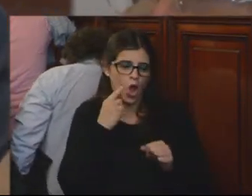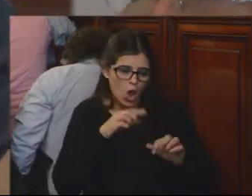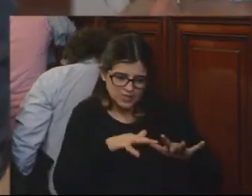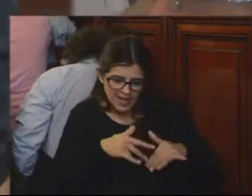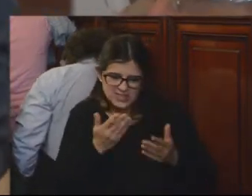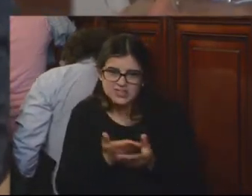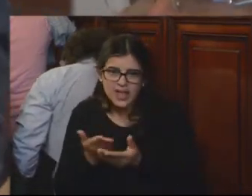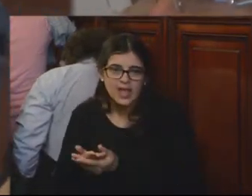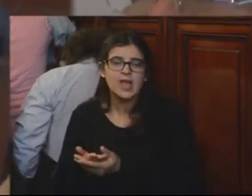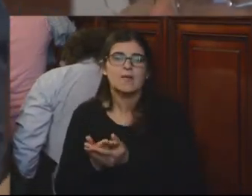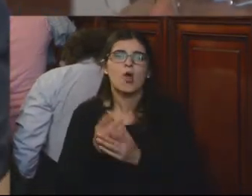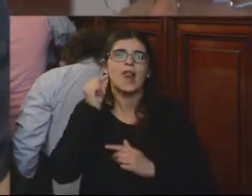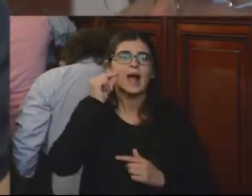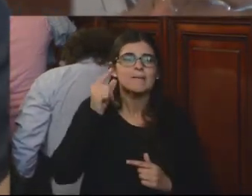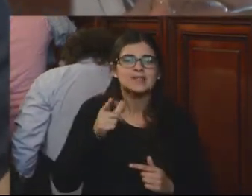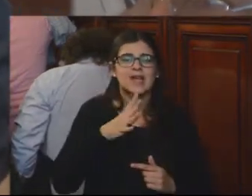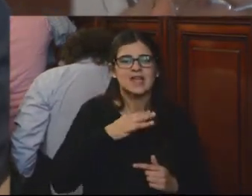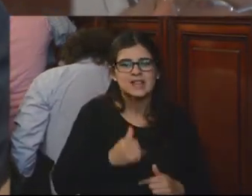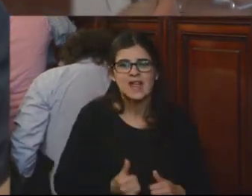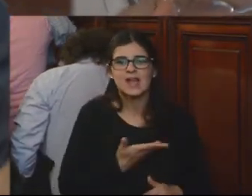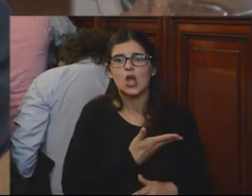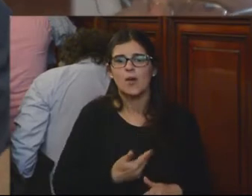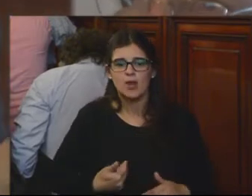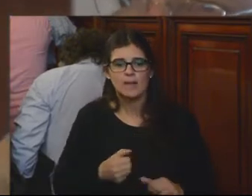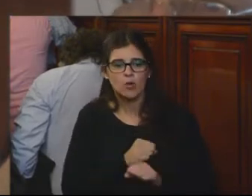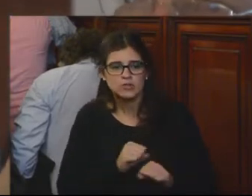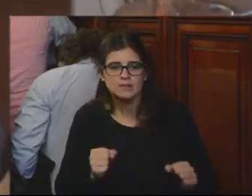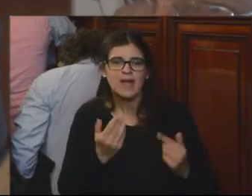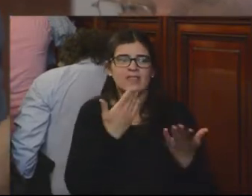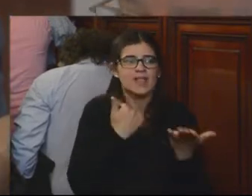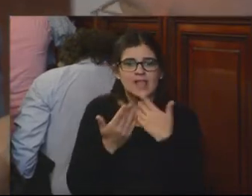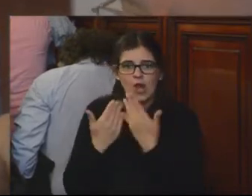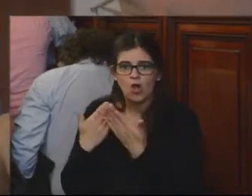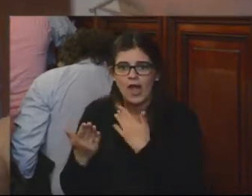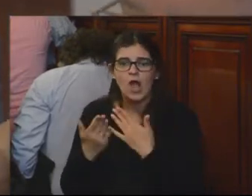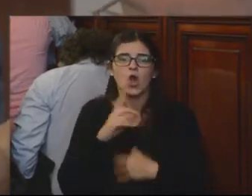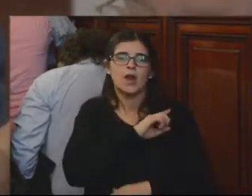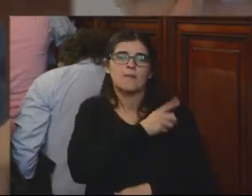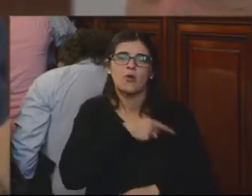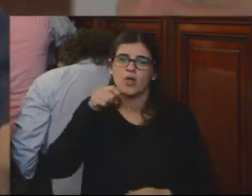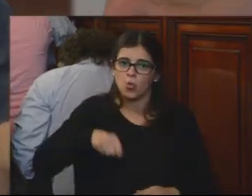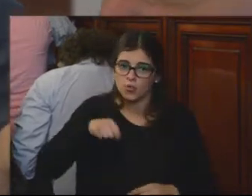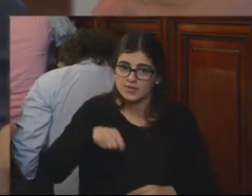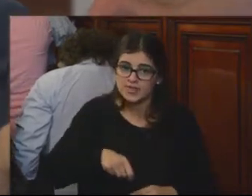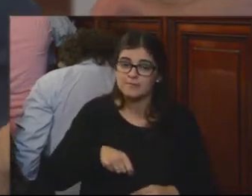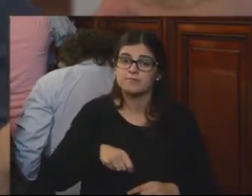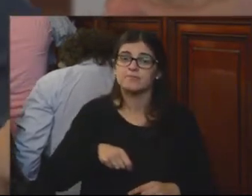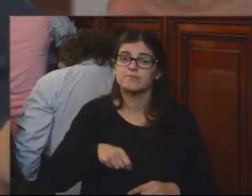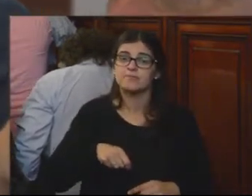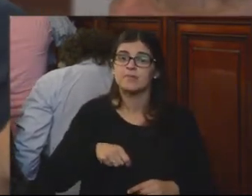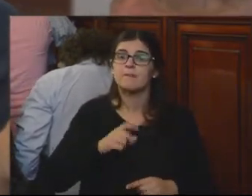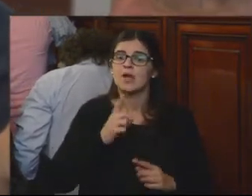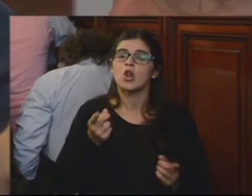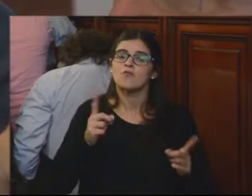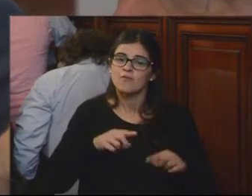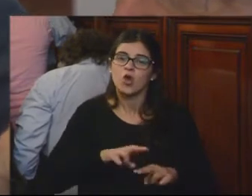la capacidad que tiene el gobierno de diálogo con el poder judicial para no revolver en